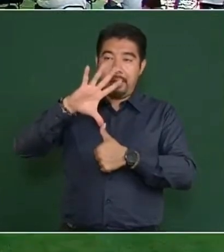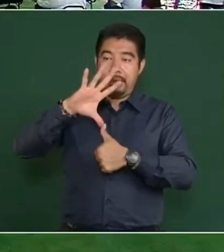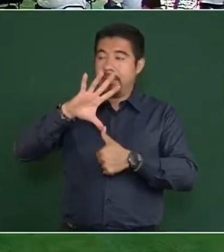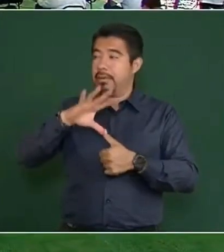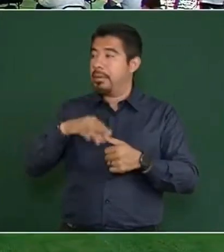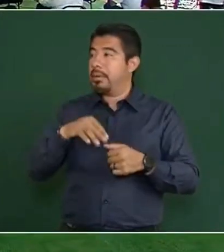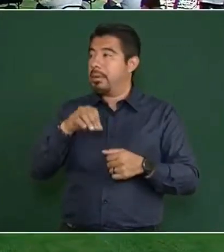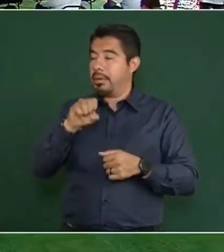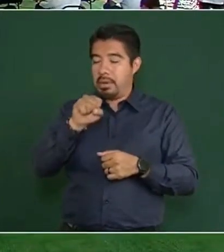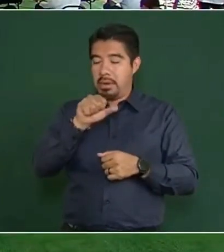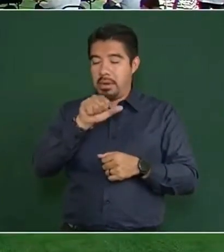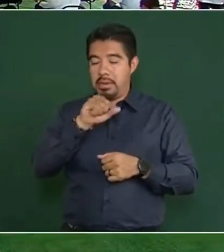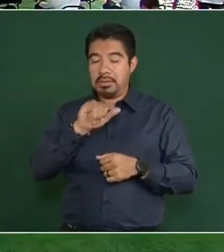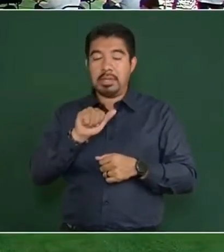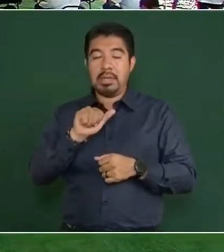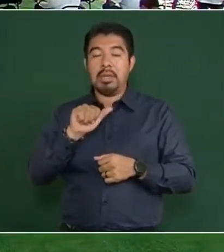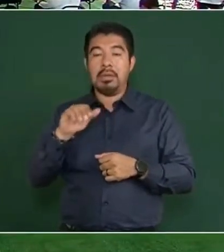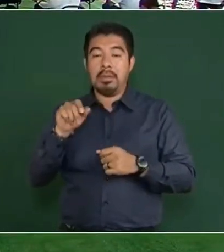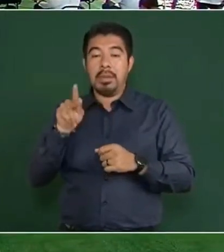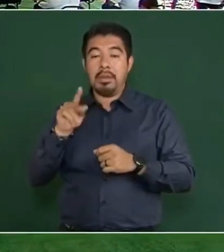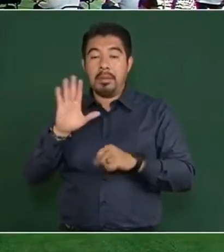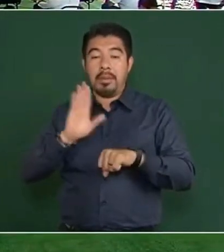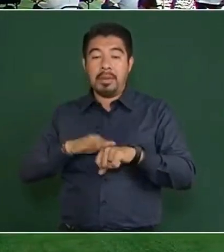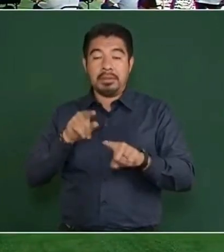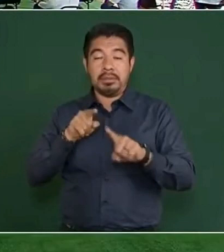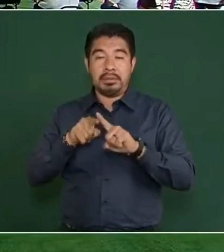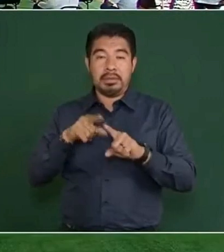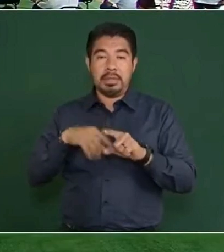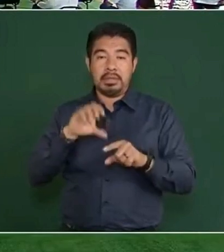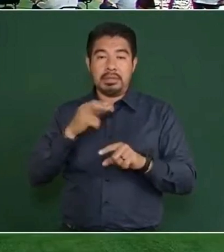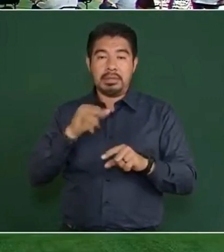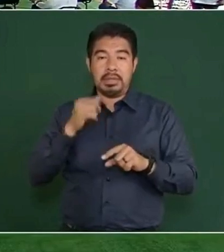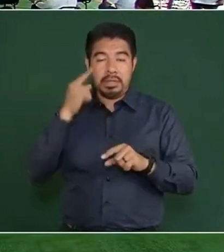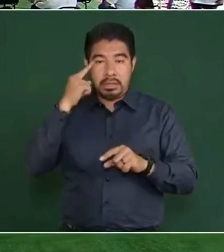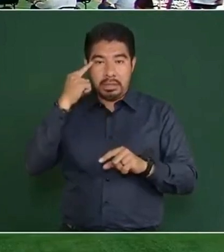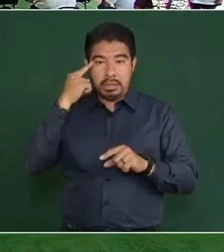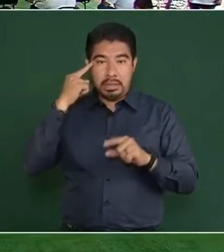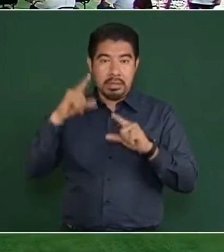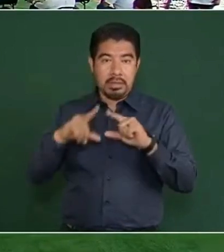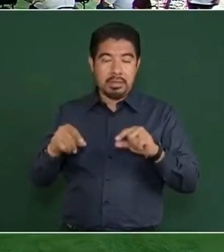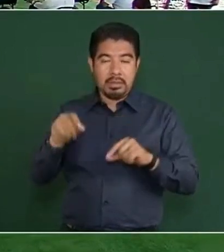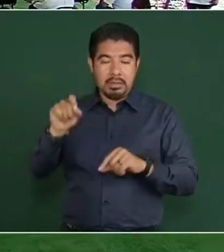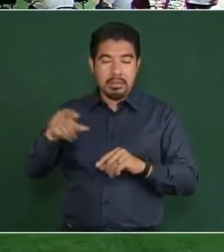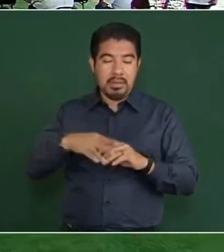en particular China van a terminar dominando el mercado mundial.